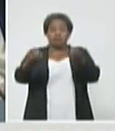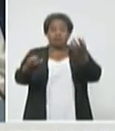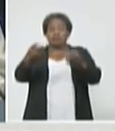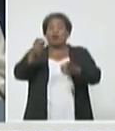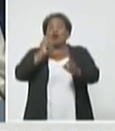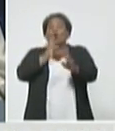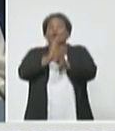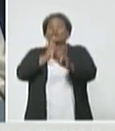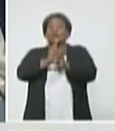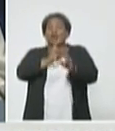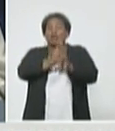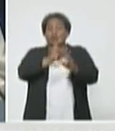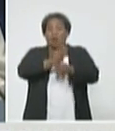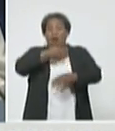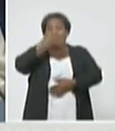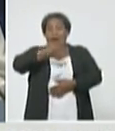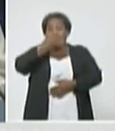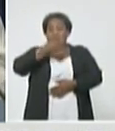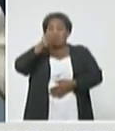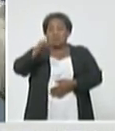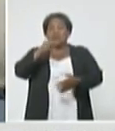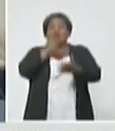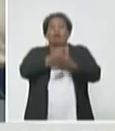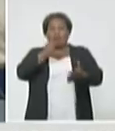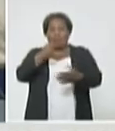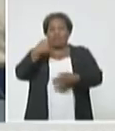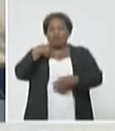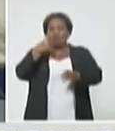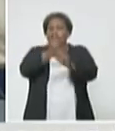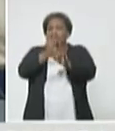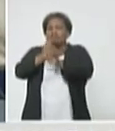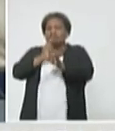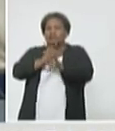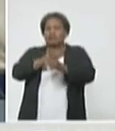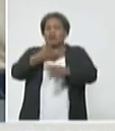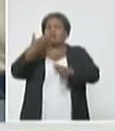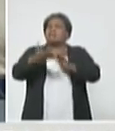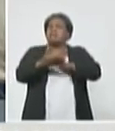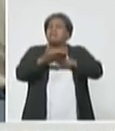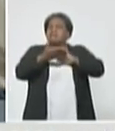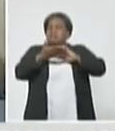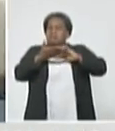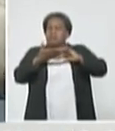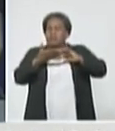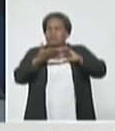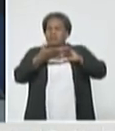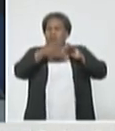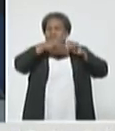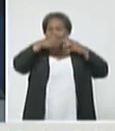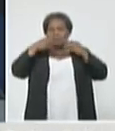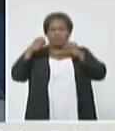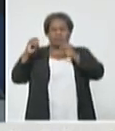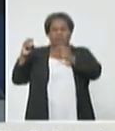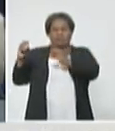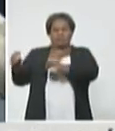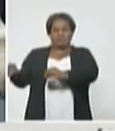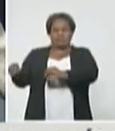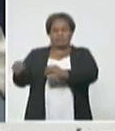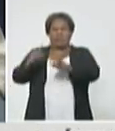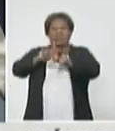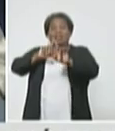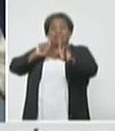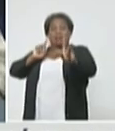aportan los casos confirmados. Pido permiso para retirarme de esto teniendo en cuenta el distanciamiento que guardamos